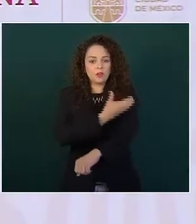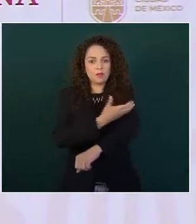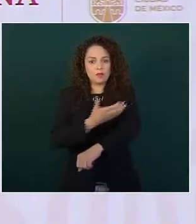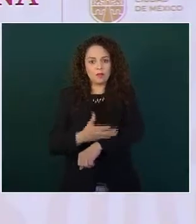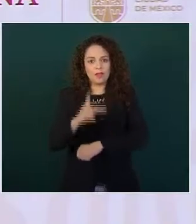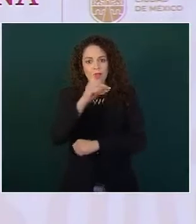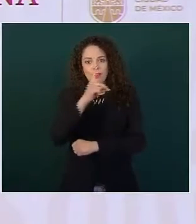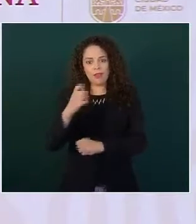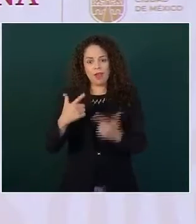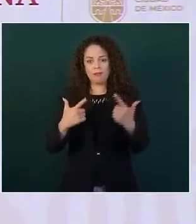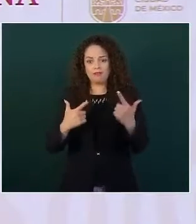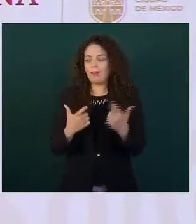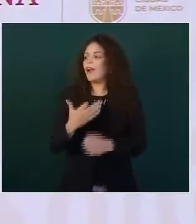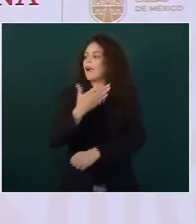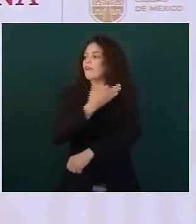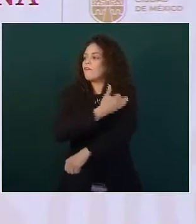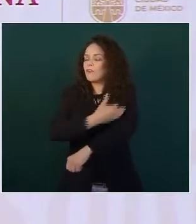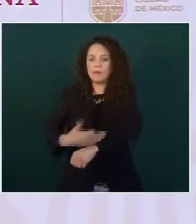nos acompañan,